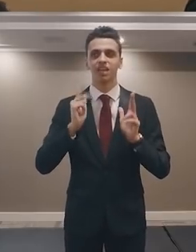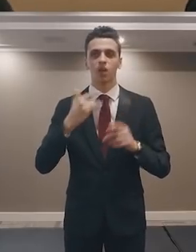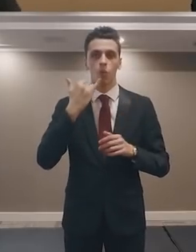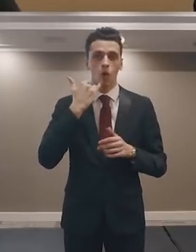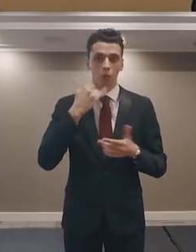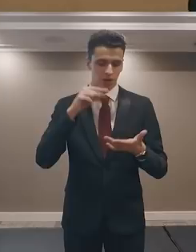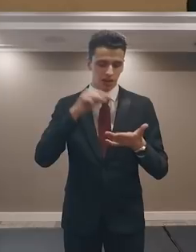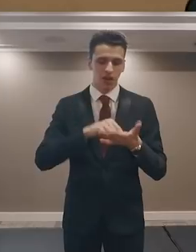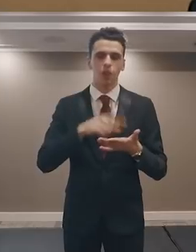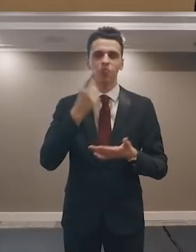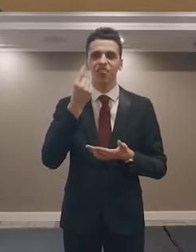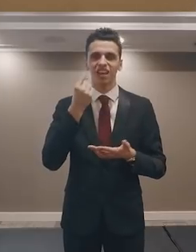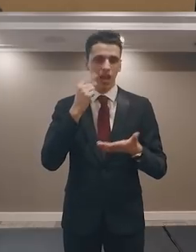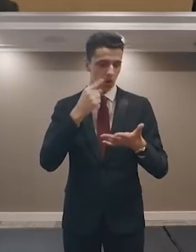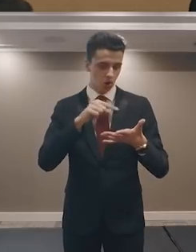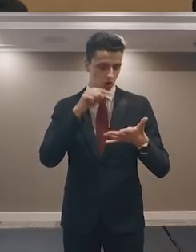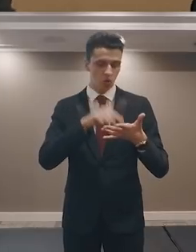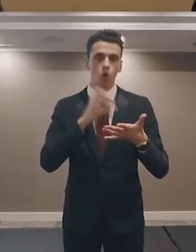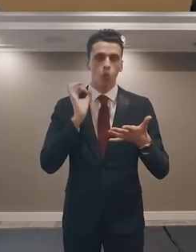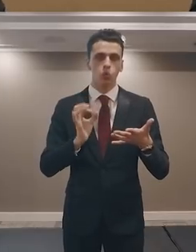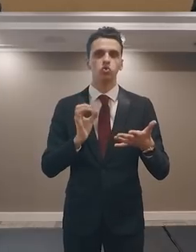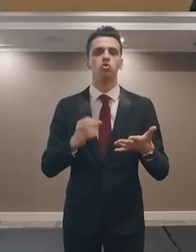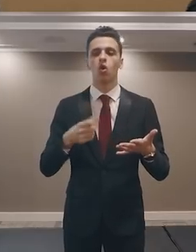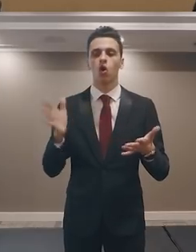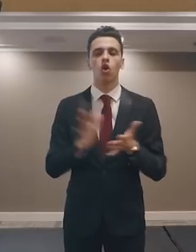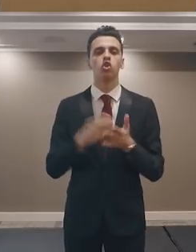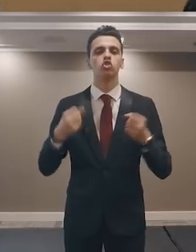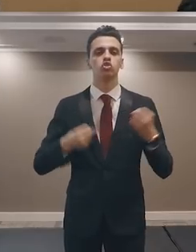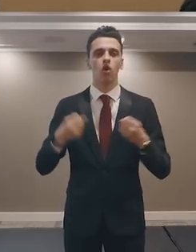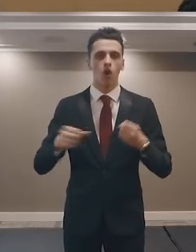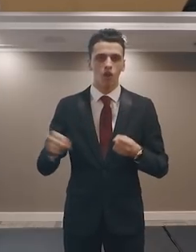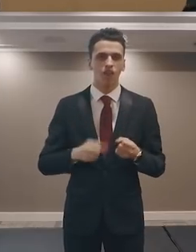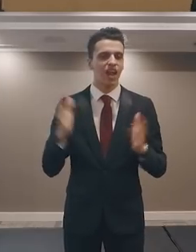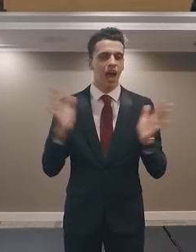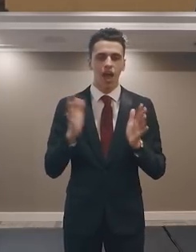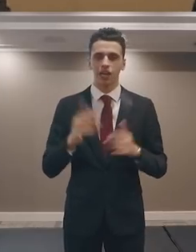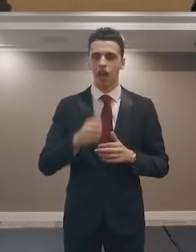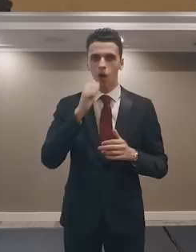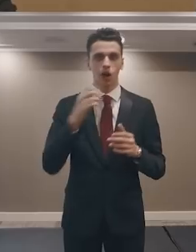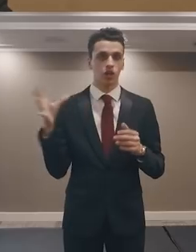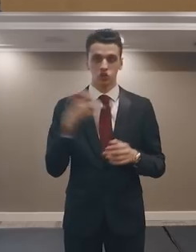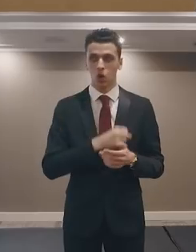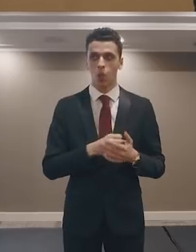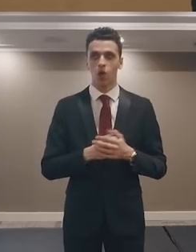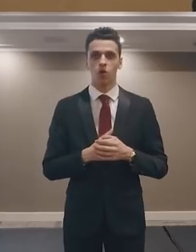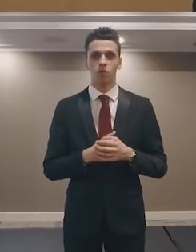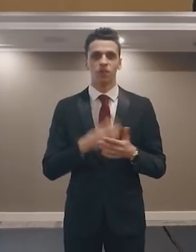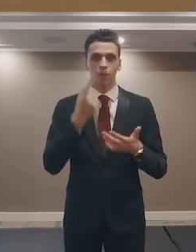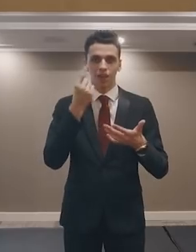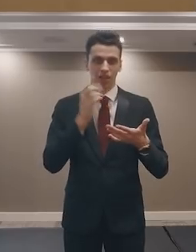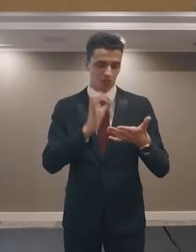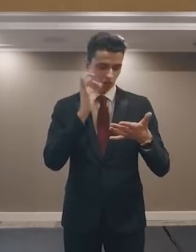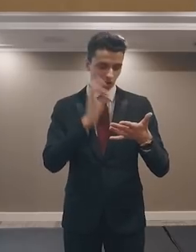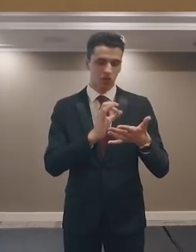voy a saber lo que me cuesta el chofer me abrir la puerta para tener wifi aire acondicionado y depende de igual que haya tráfico el precio está